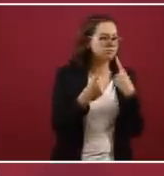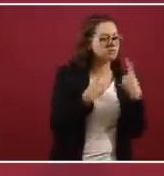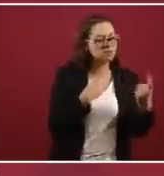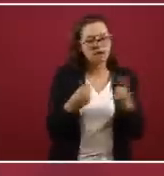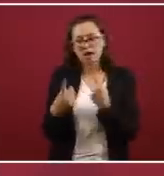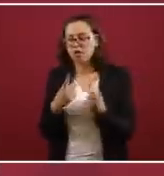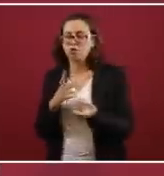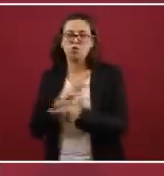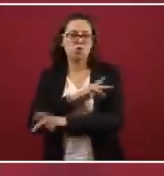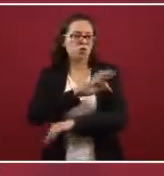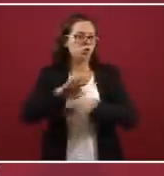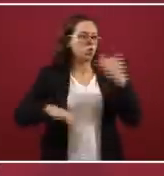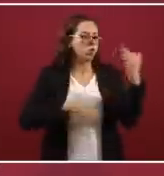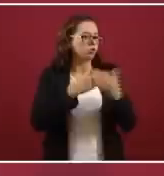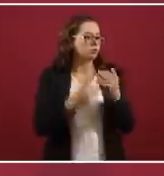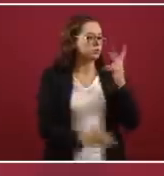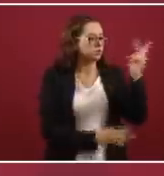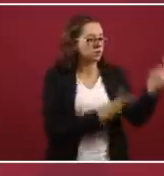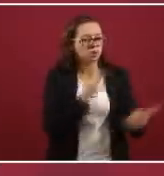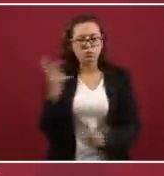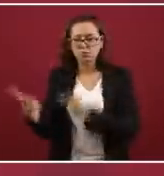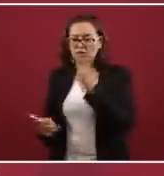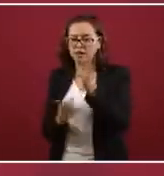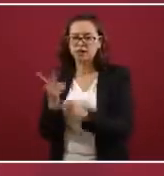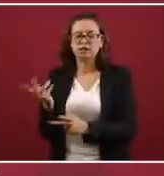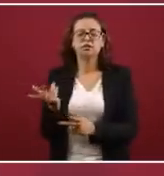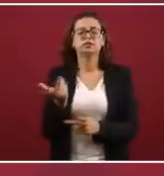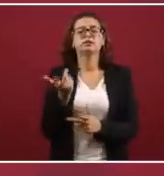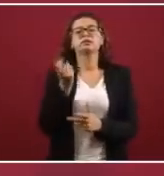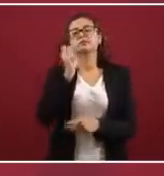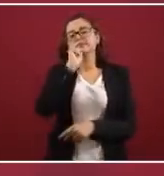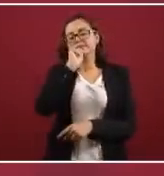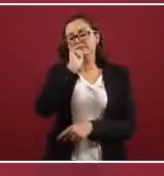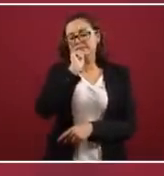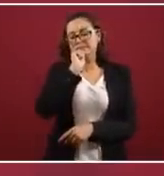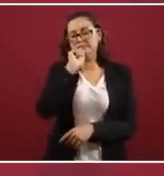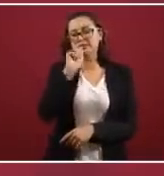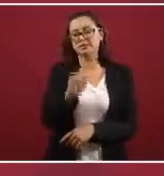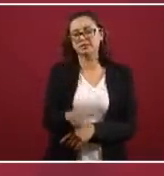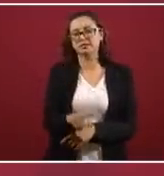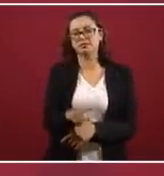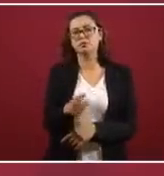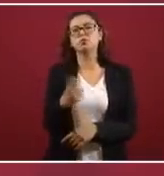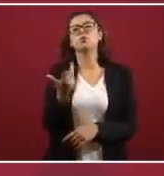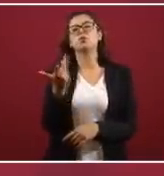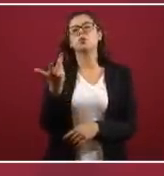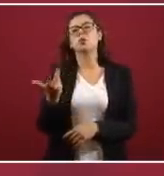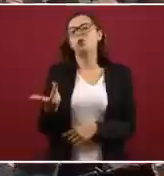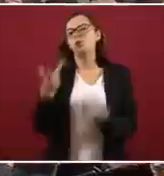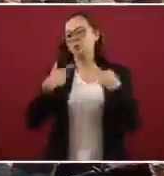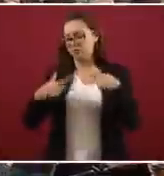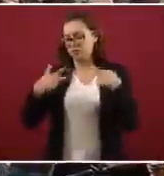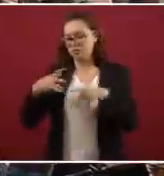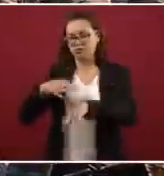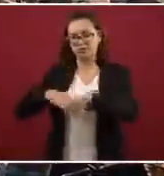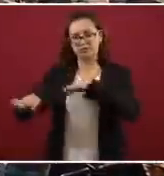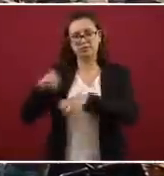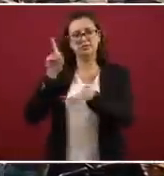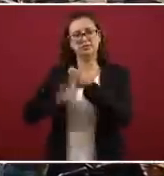consultar a todos, desde luego a los dirigentes del sector obrero,